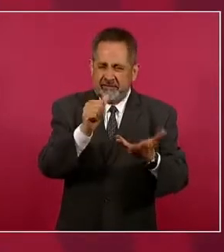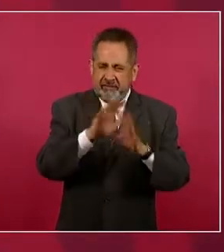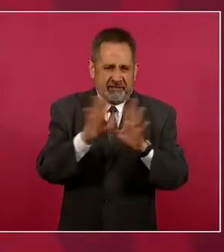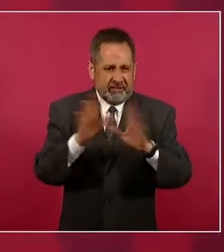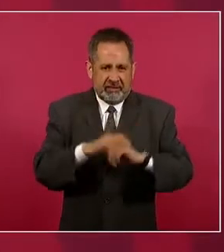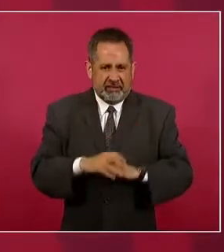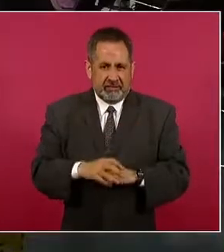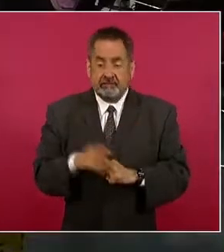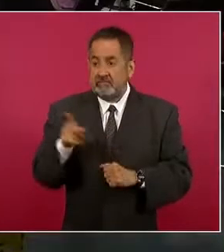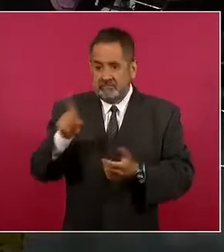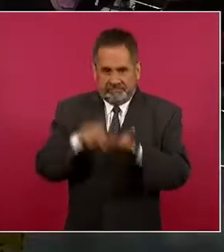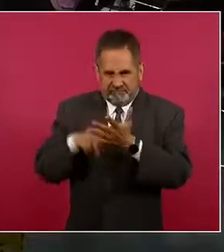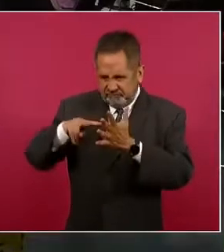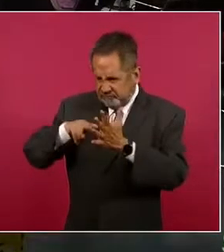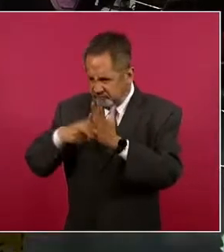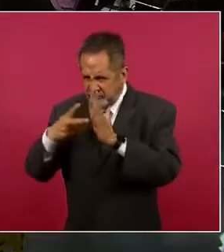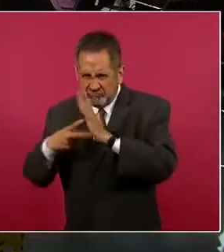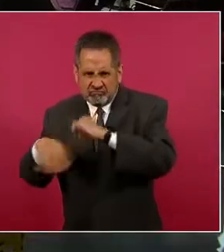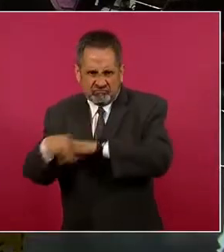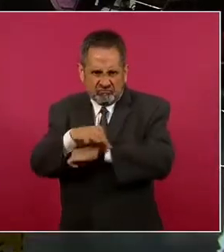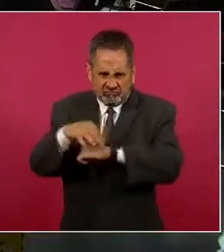Hay ingenieros,